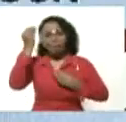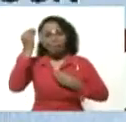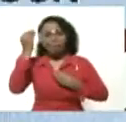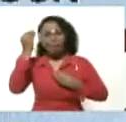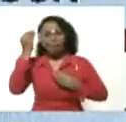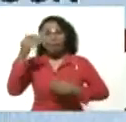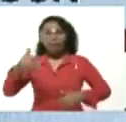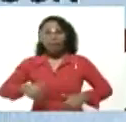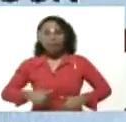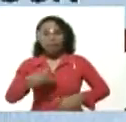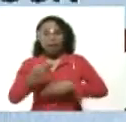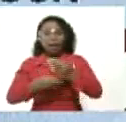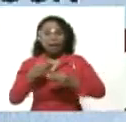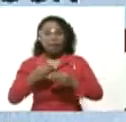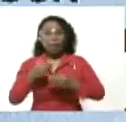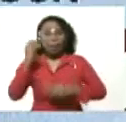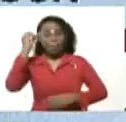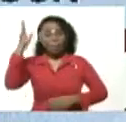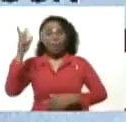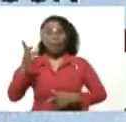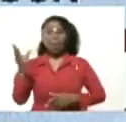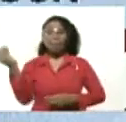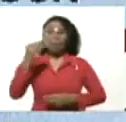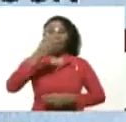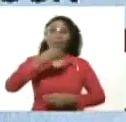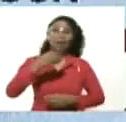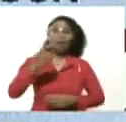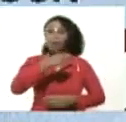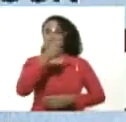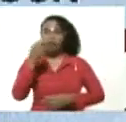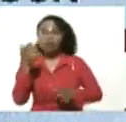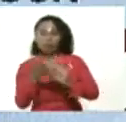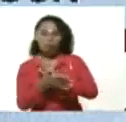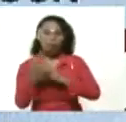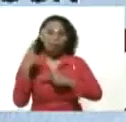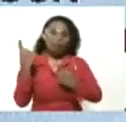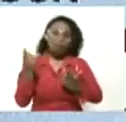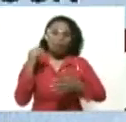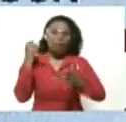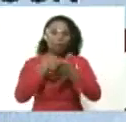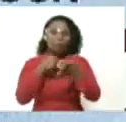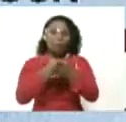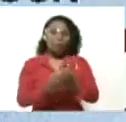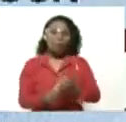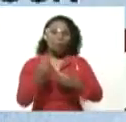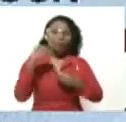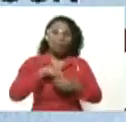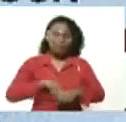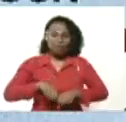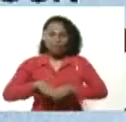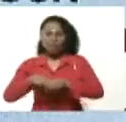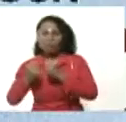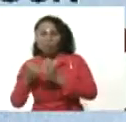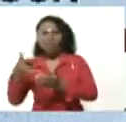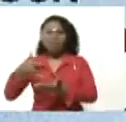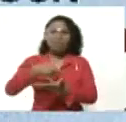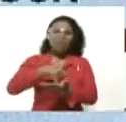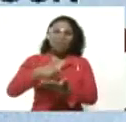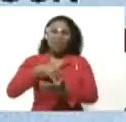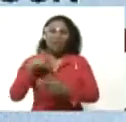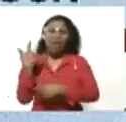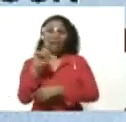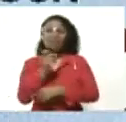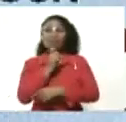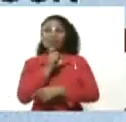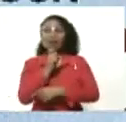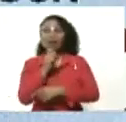recompensado aumentando su capacidad de consumo. Esto genera sociedades que luchan a la interna, que se rompen, que se debilitan, que tienen dificultad